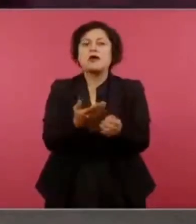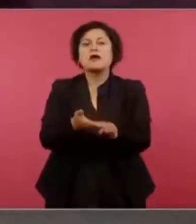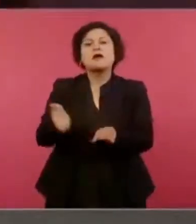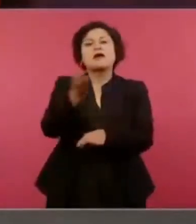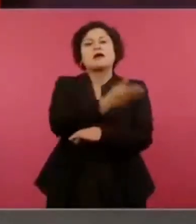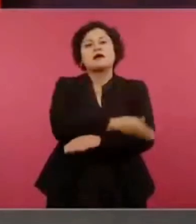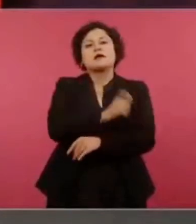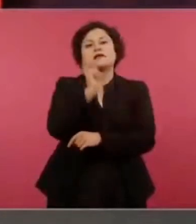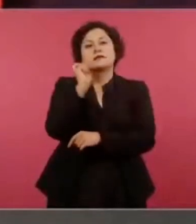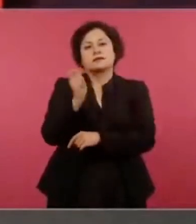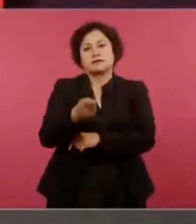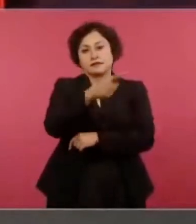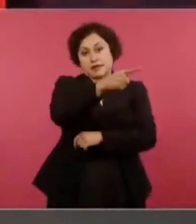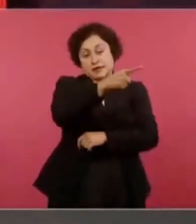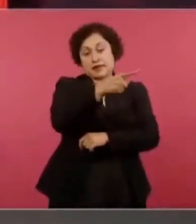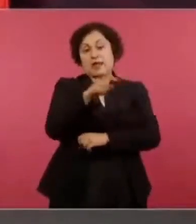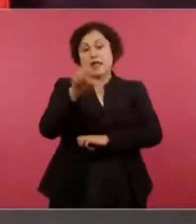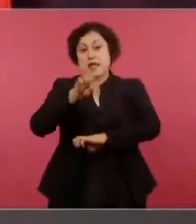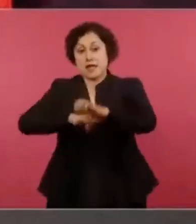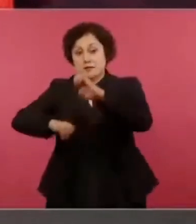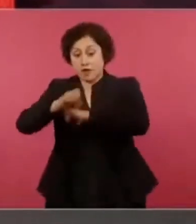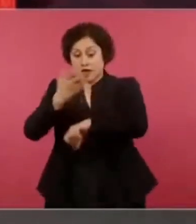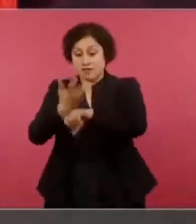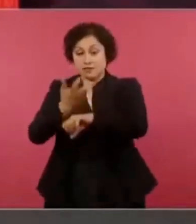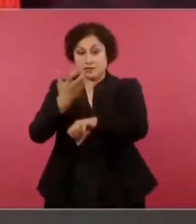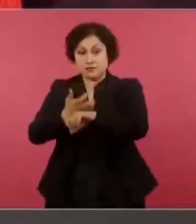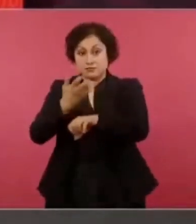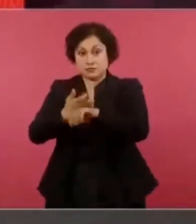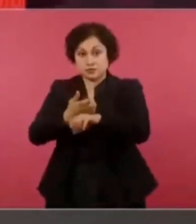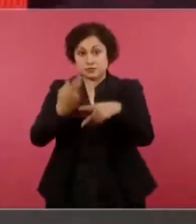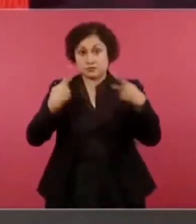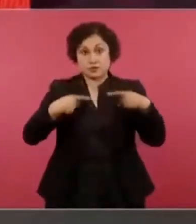en la Ciudad de México operaban